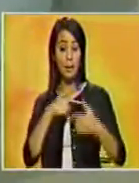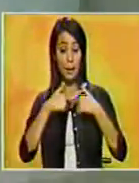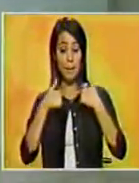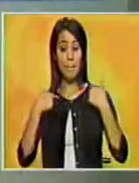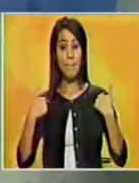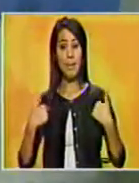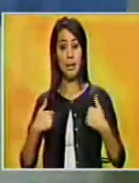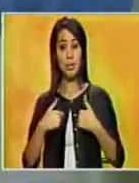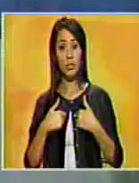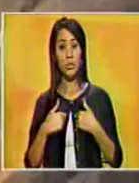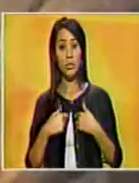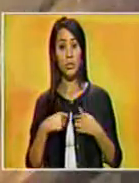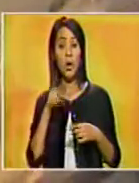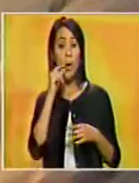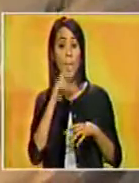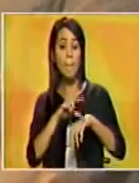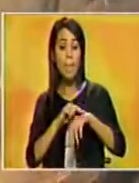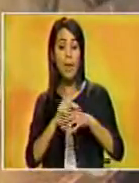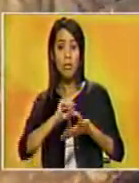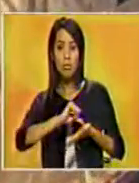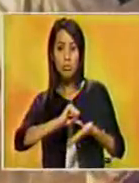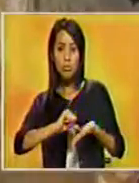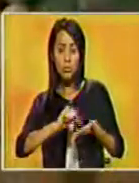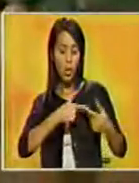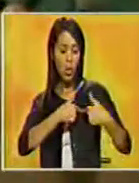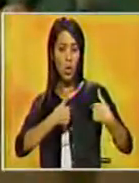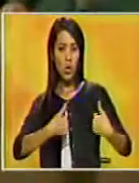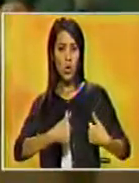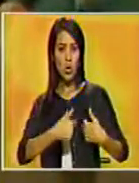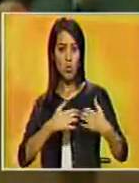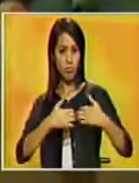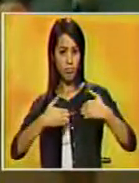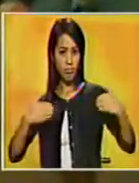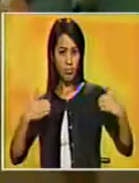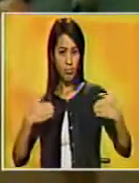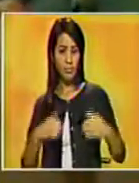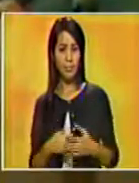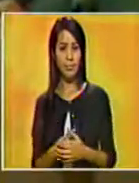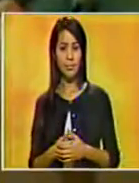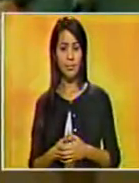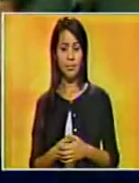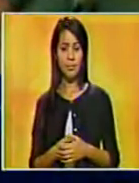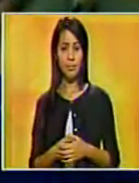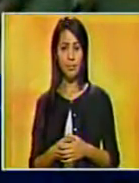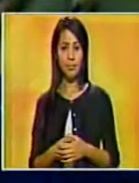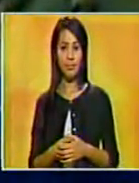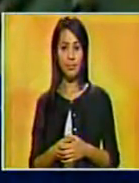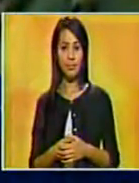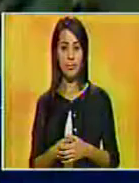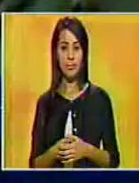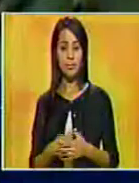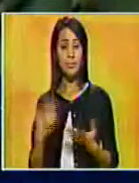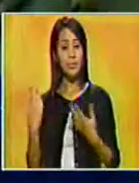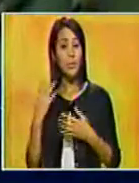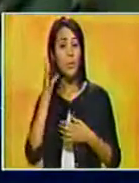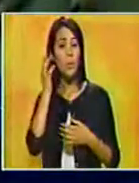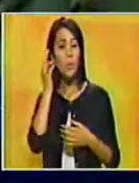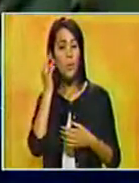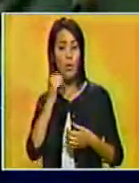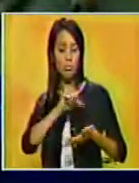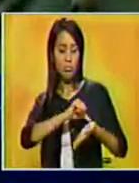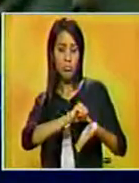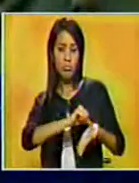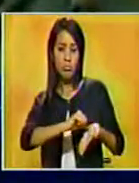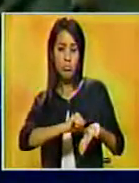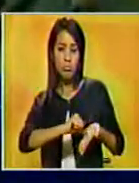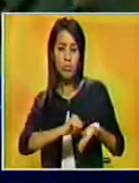El cirujano secciona el esternón y el corazón queda al descubierto. Esta paciente se está operando en